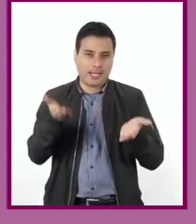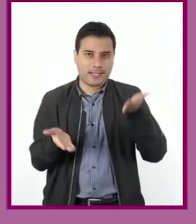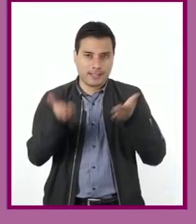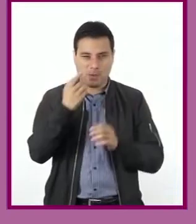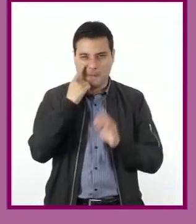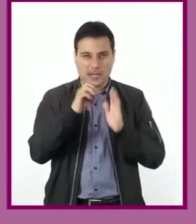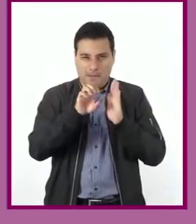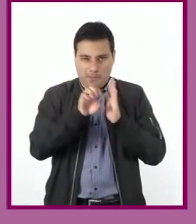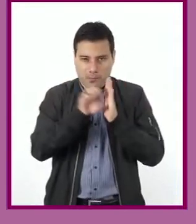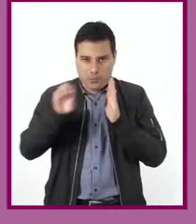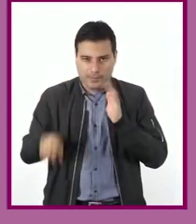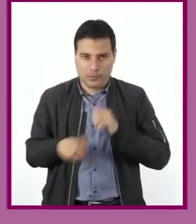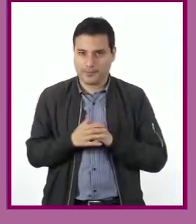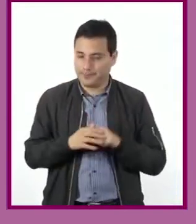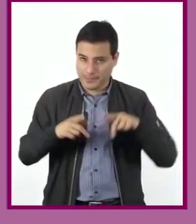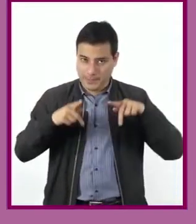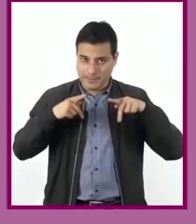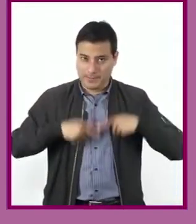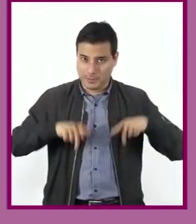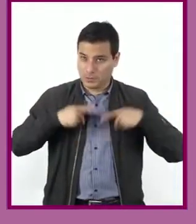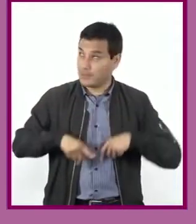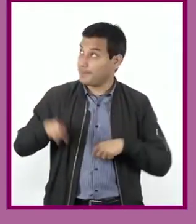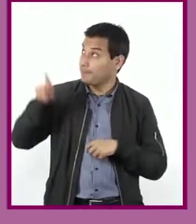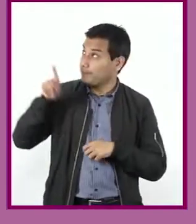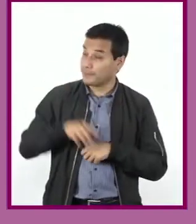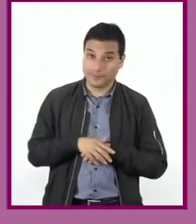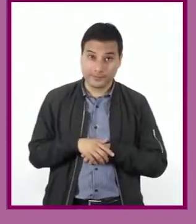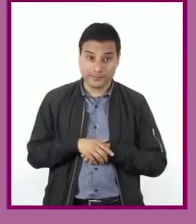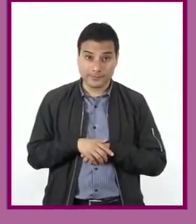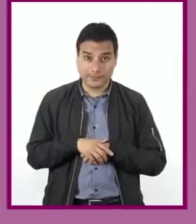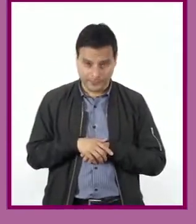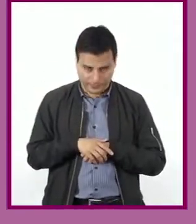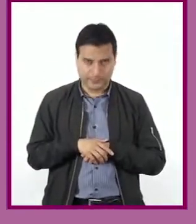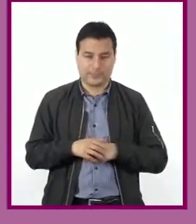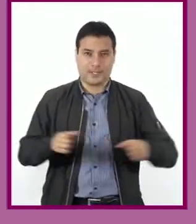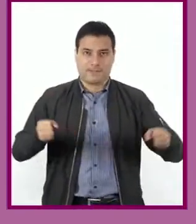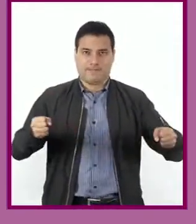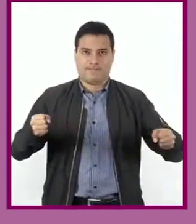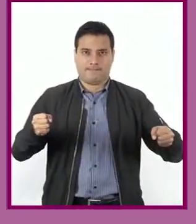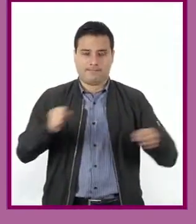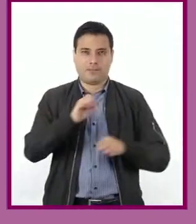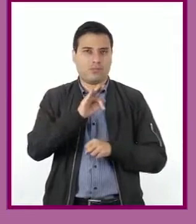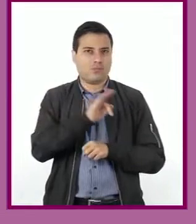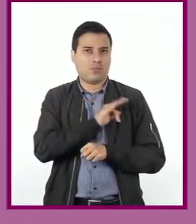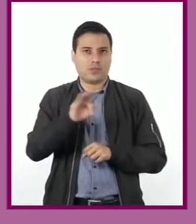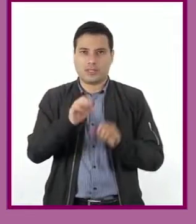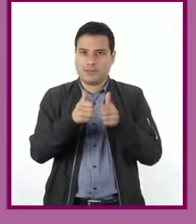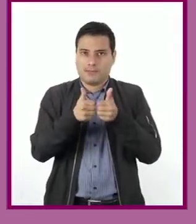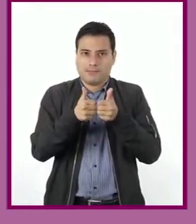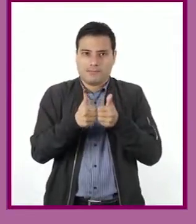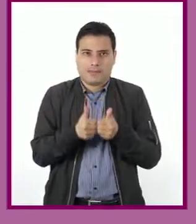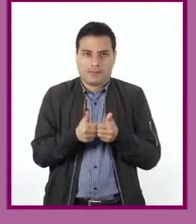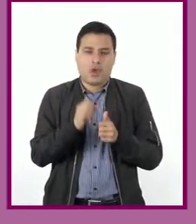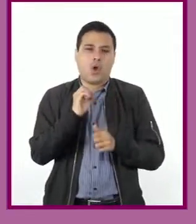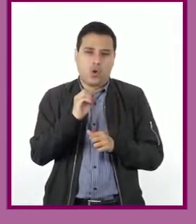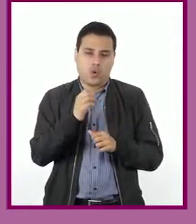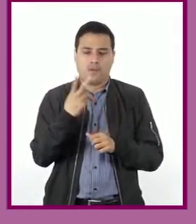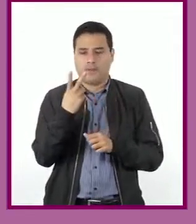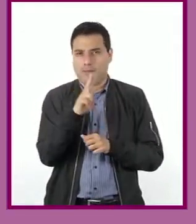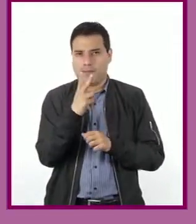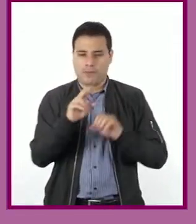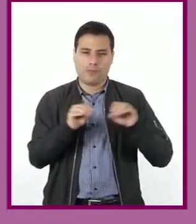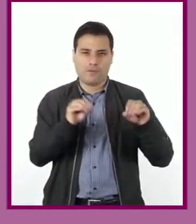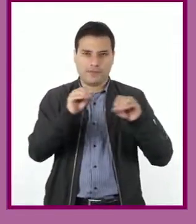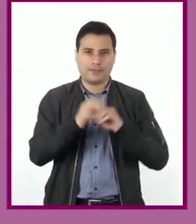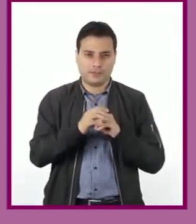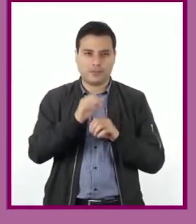gimnasta ejerce una fuerza en distintos puntos, que le ayudarán a mantener el equilibrio o moverse libremente,